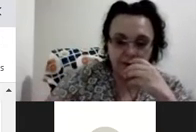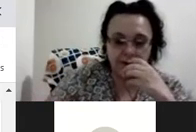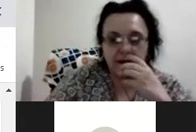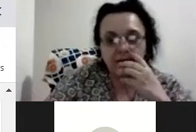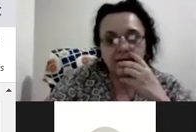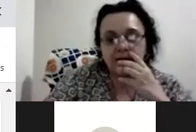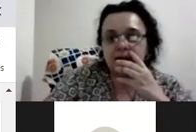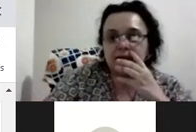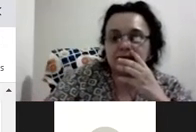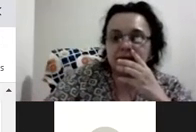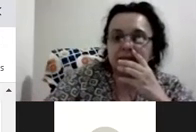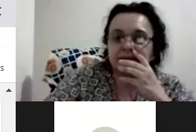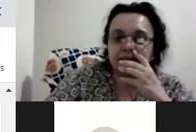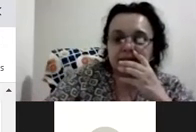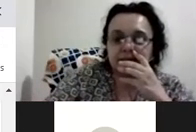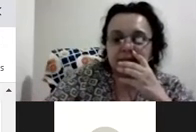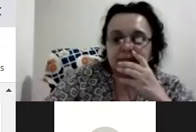poder aprender a hablar inglés.